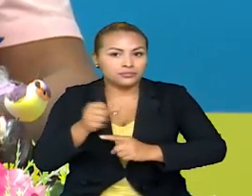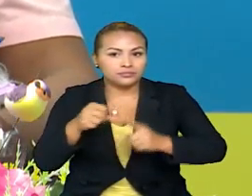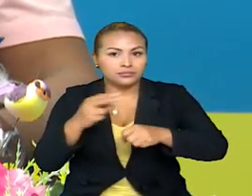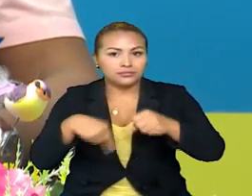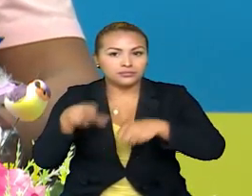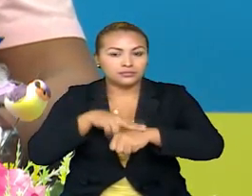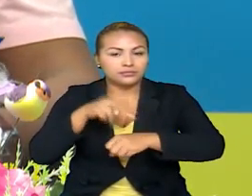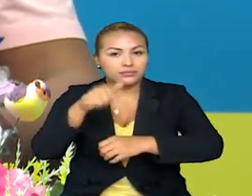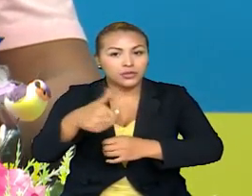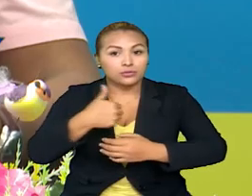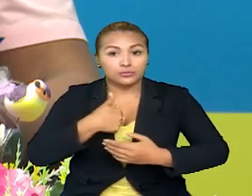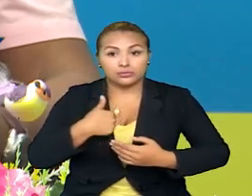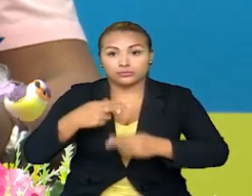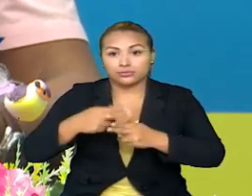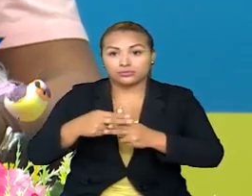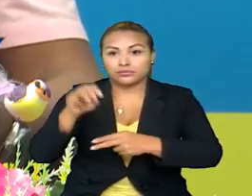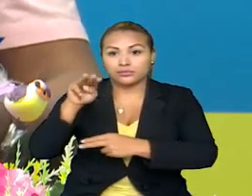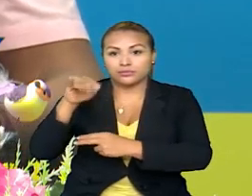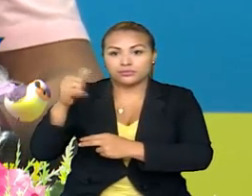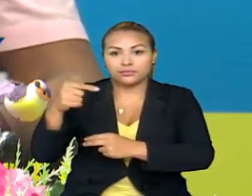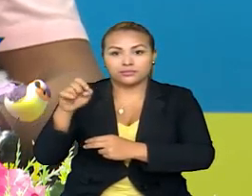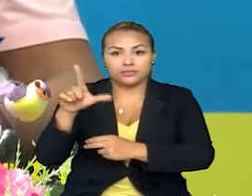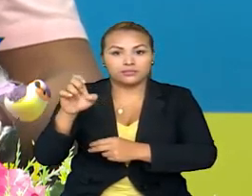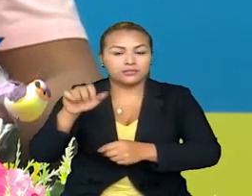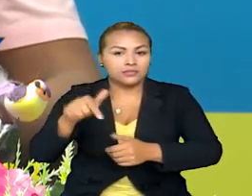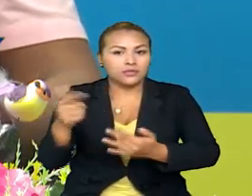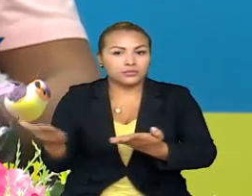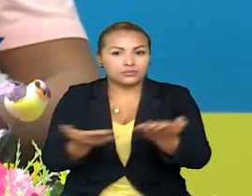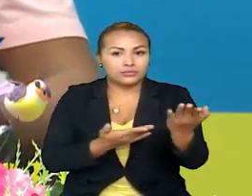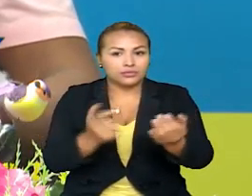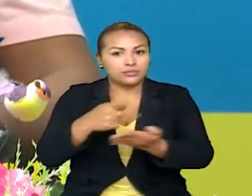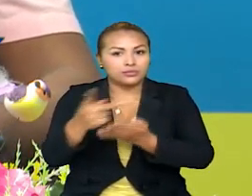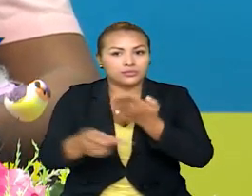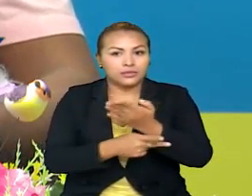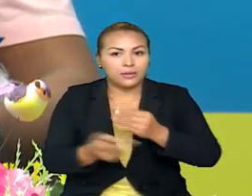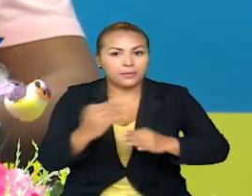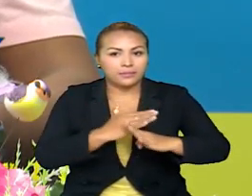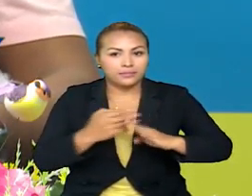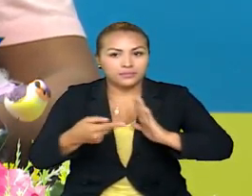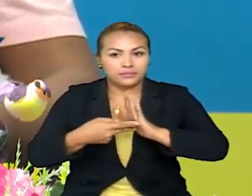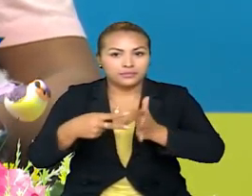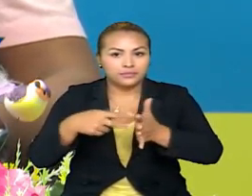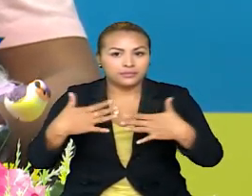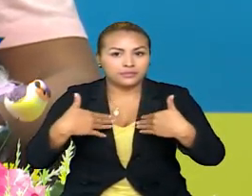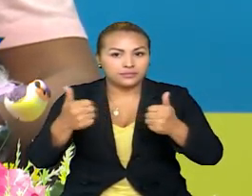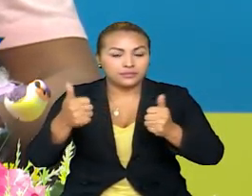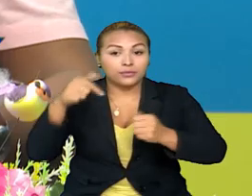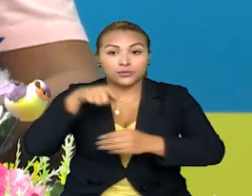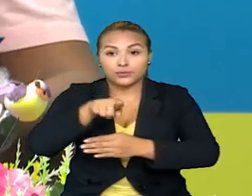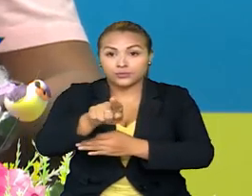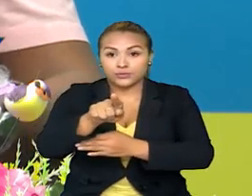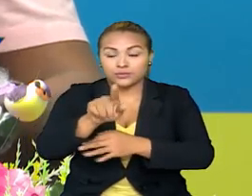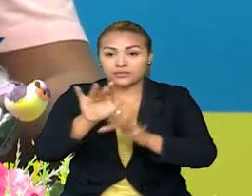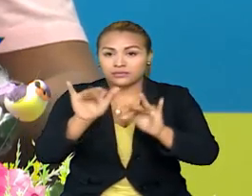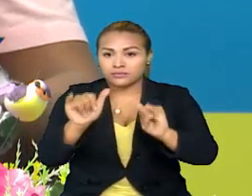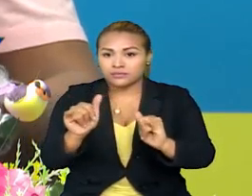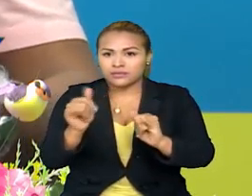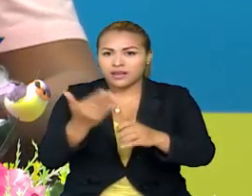carranza mena y les doy la bienvenida a un programa más de prevenir es salud usted ha escuchado hablar